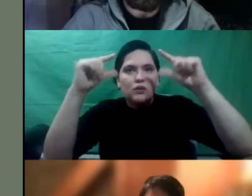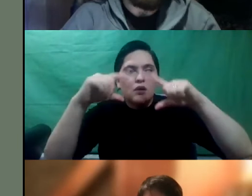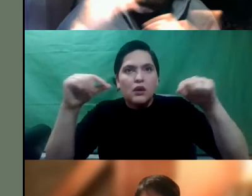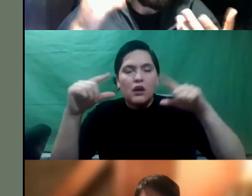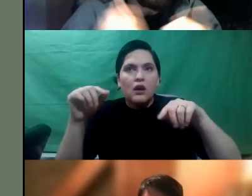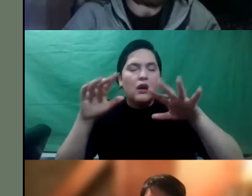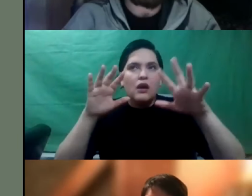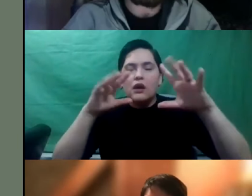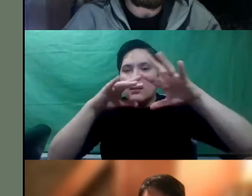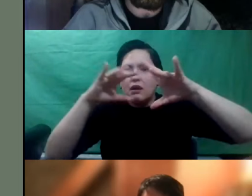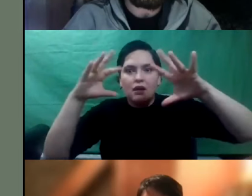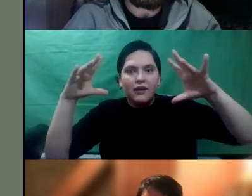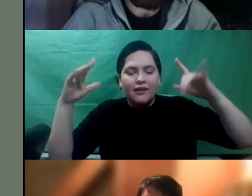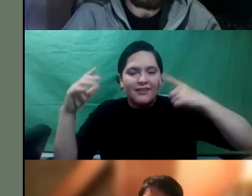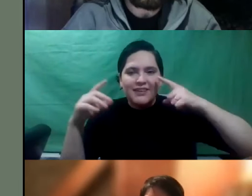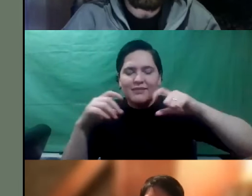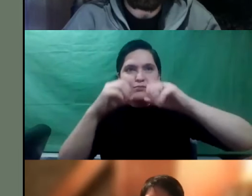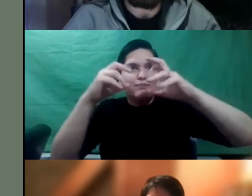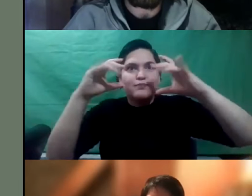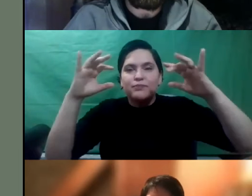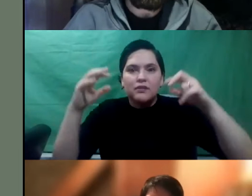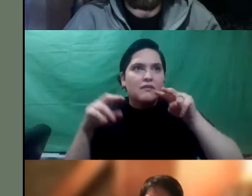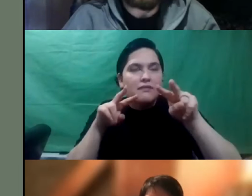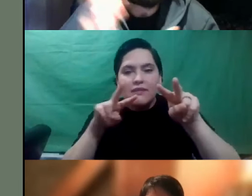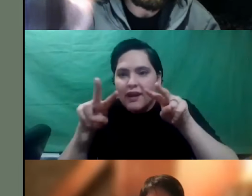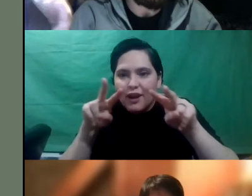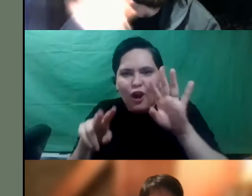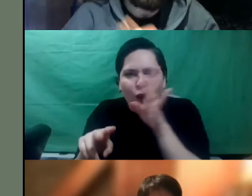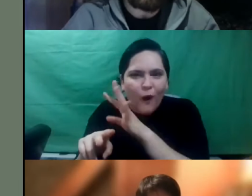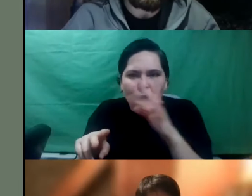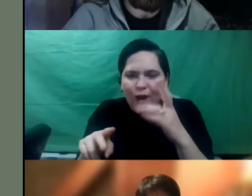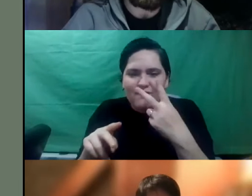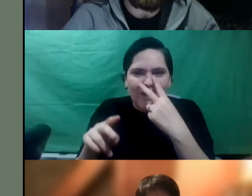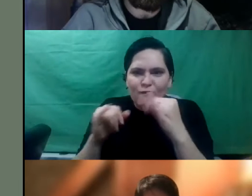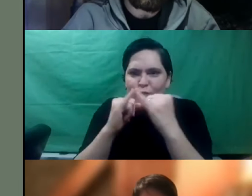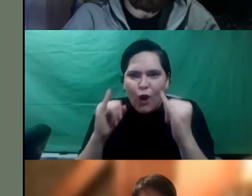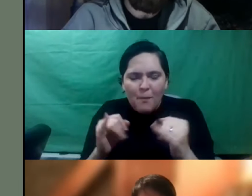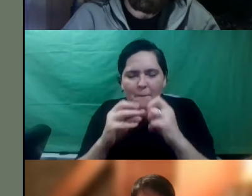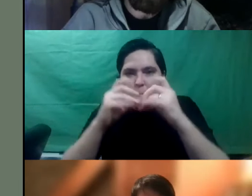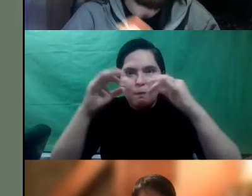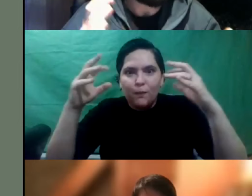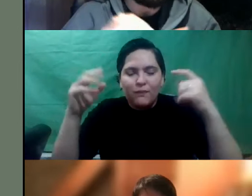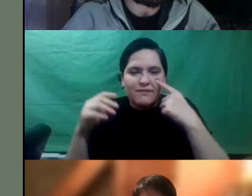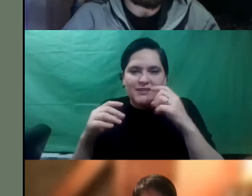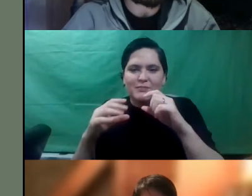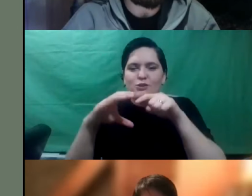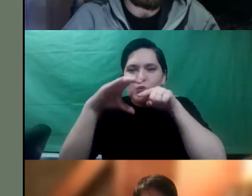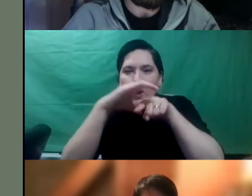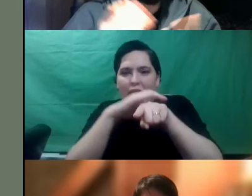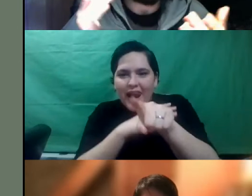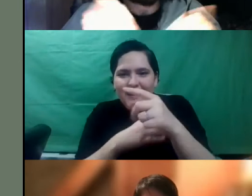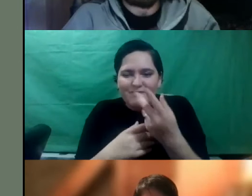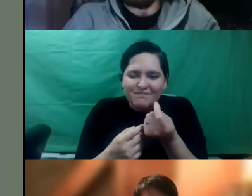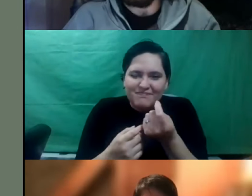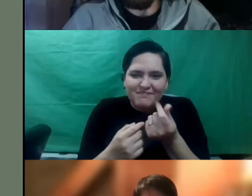visuales que después tienen una repercusión en tu experiencia visual. Entonces, y también hay mucha expresión del receptor de serotonina 2A en las zonas